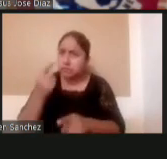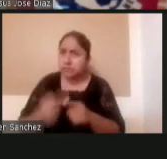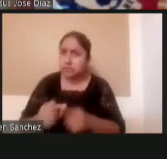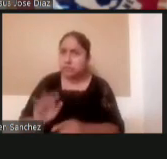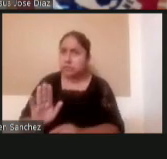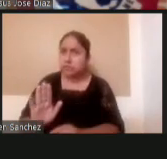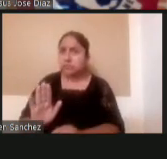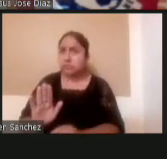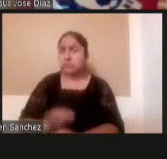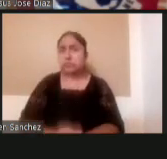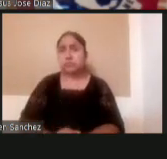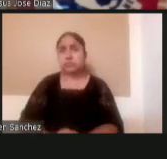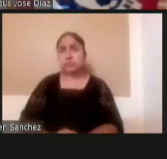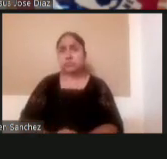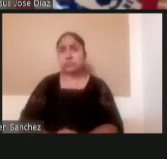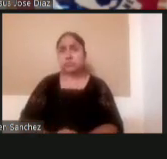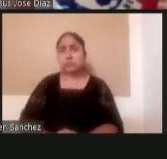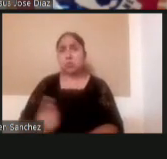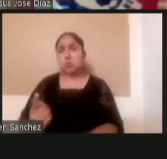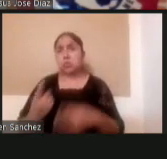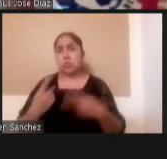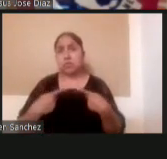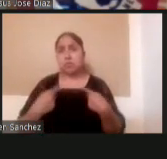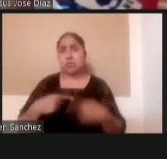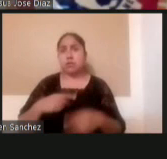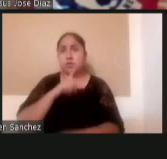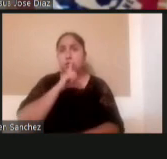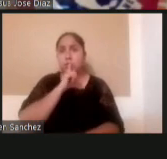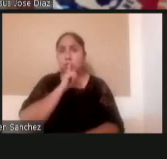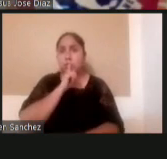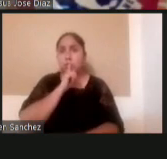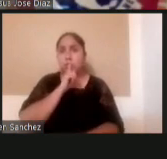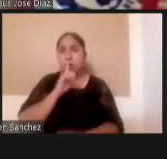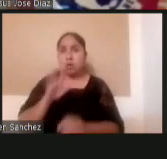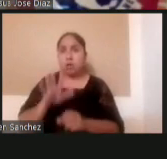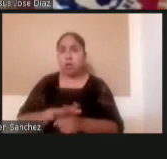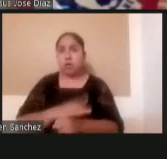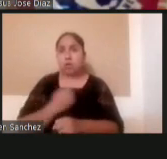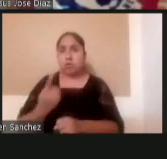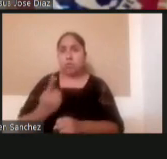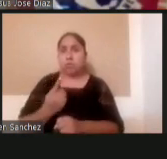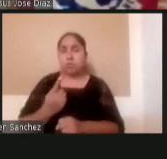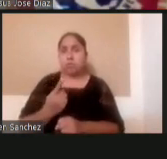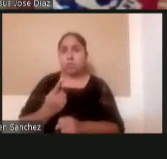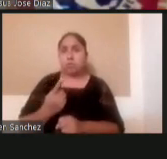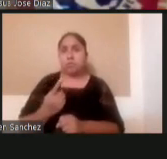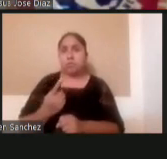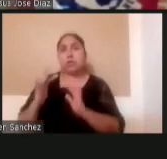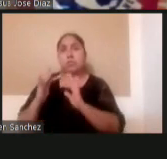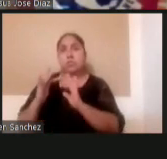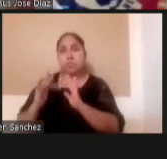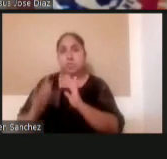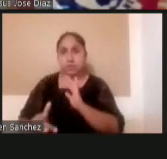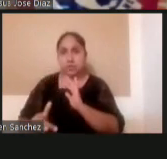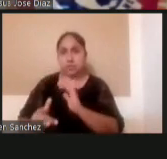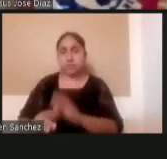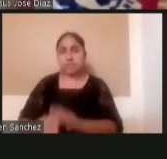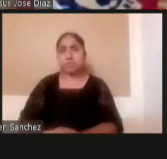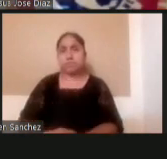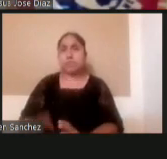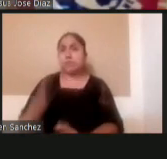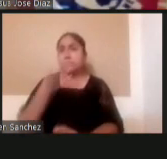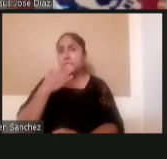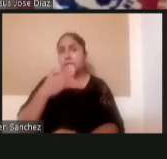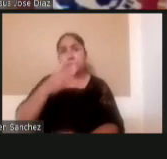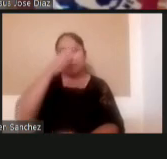Una abstención al encontrarse ausente. Se considera voto en contra. Queda aprobado el punto de acuerdo por mayoría de